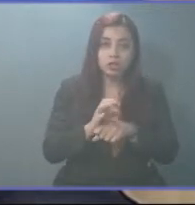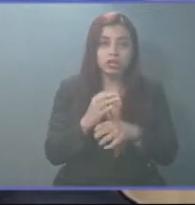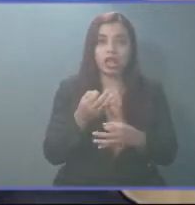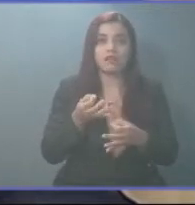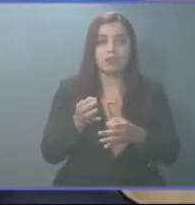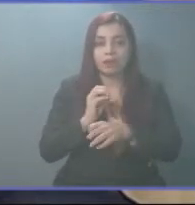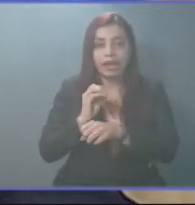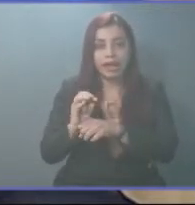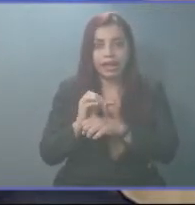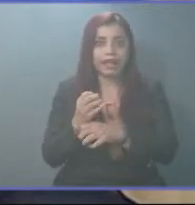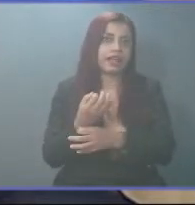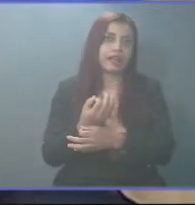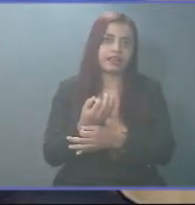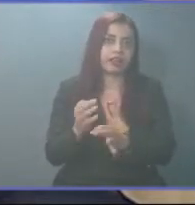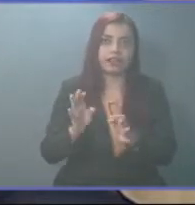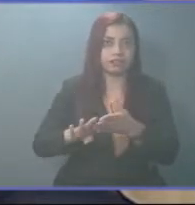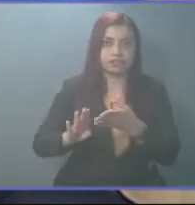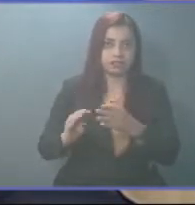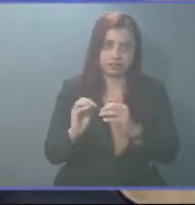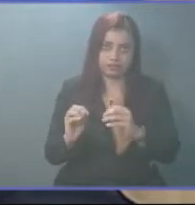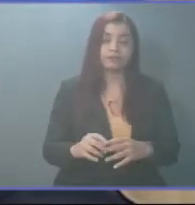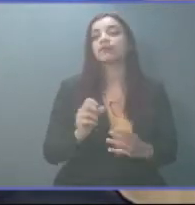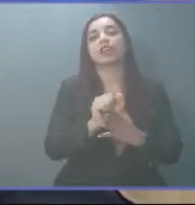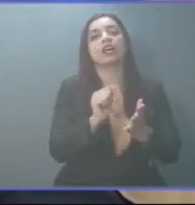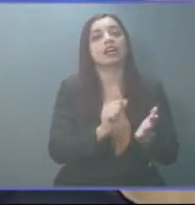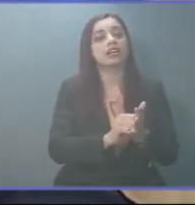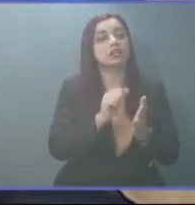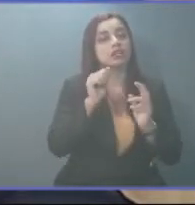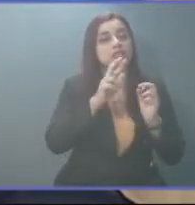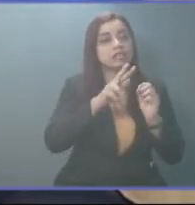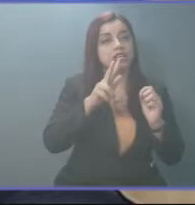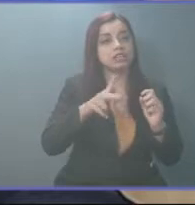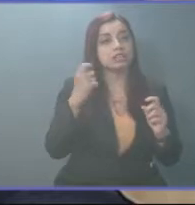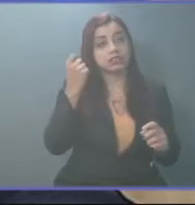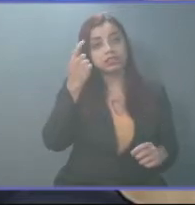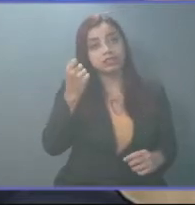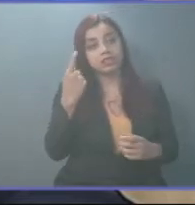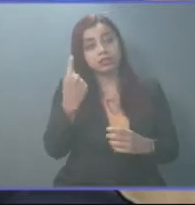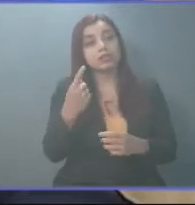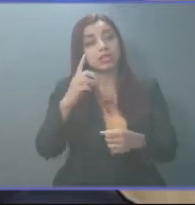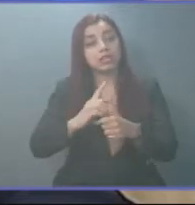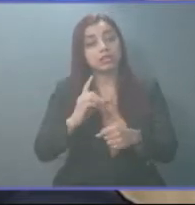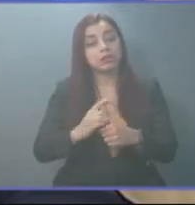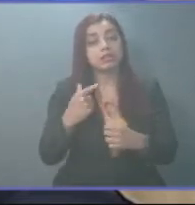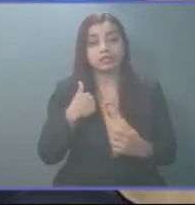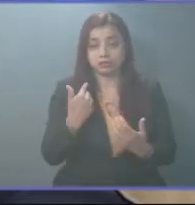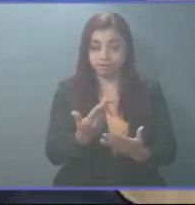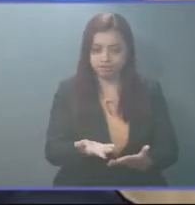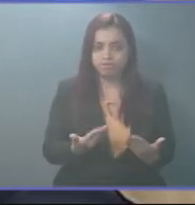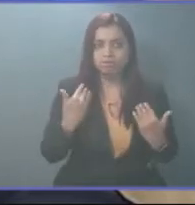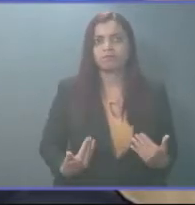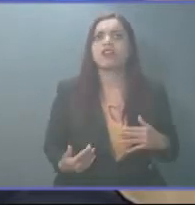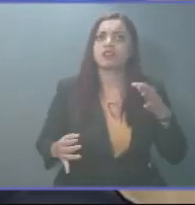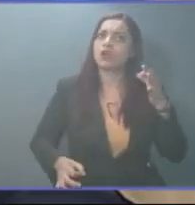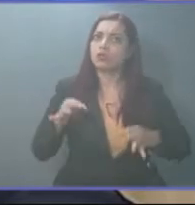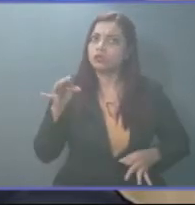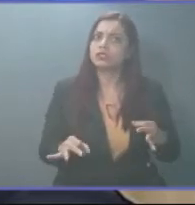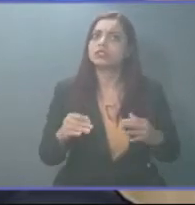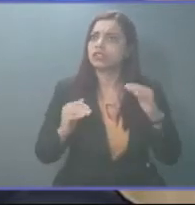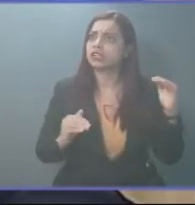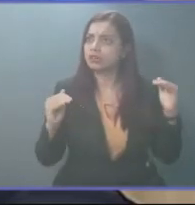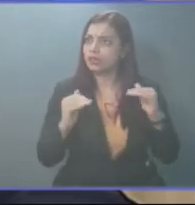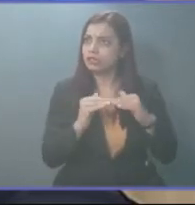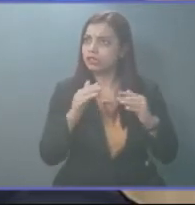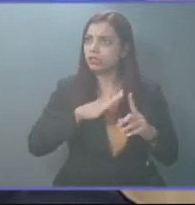Acceso a la justicia. Artículo 33. Se reconoce a las personas con discapacidad el derecho de acceso a la justicia en igualdad de condiciones con los